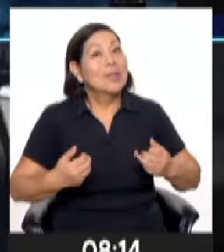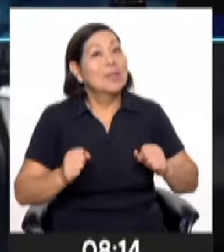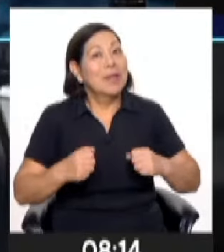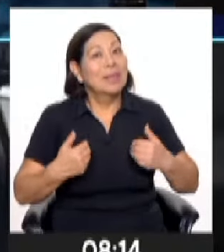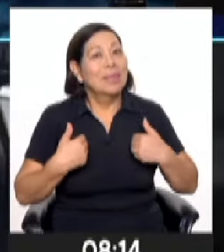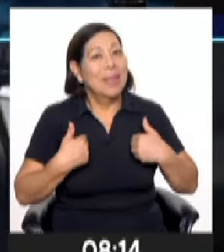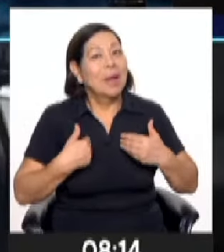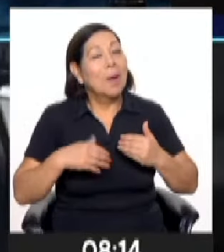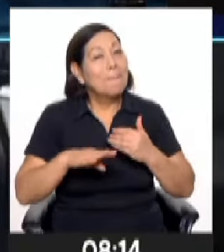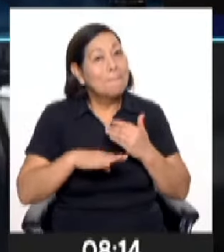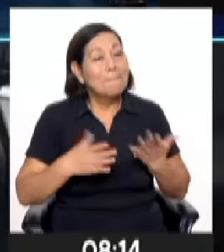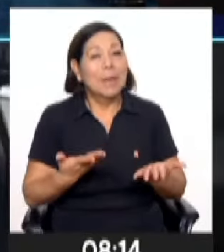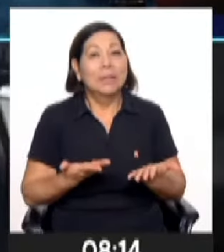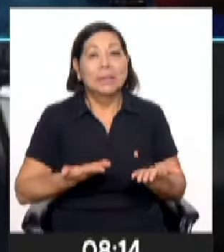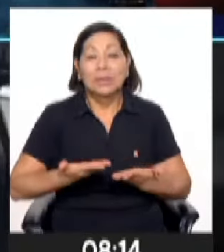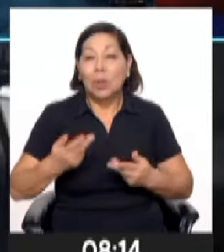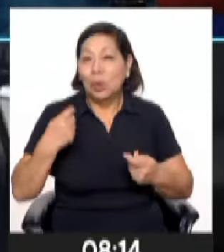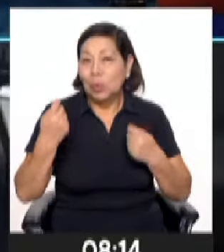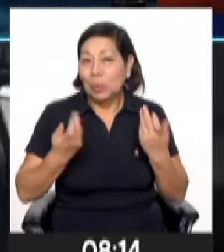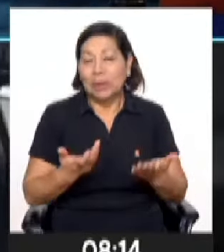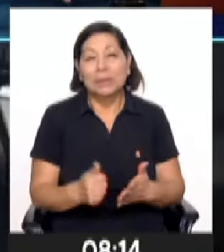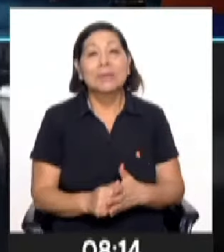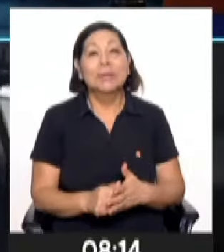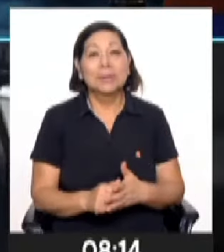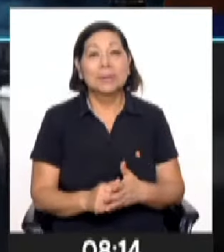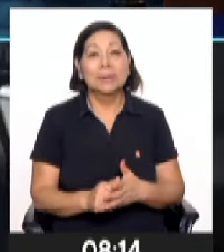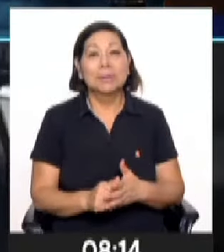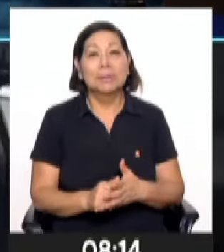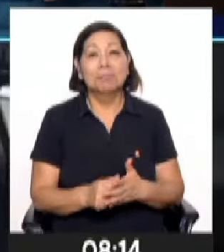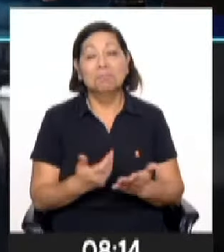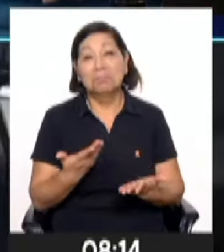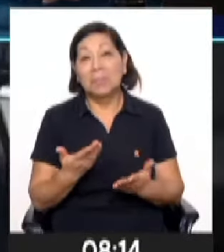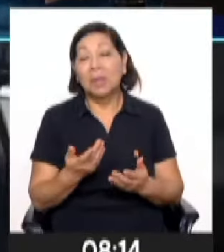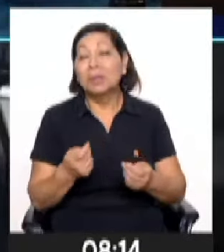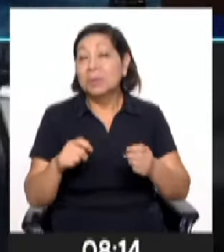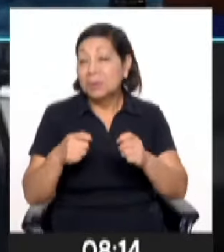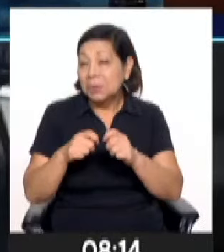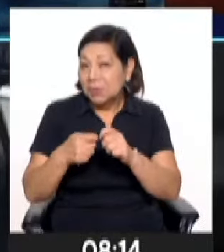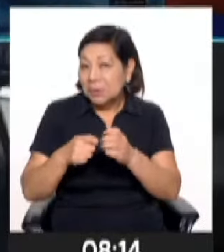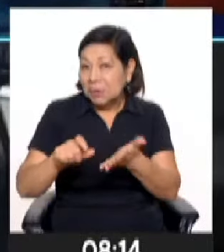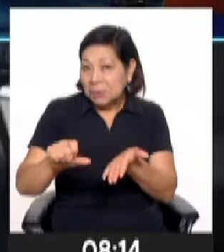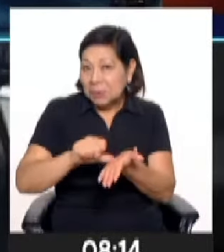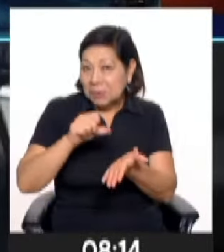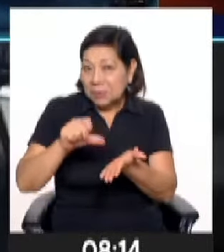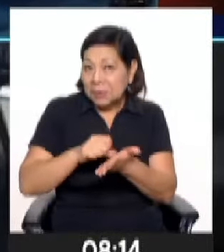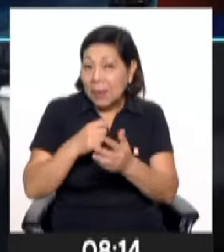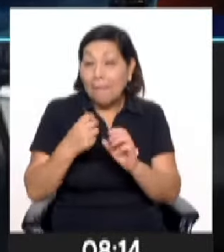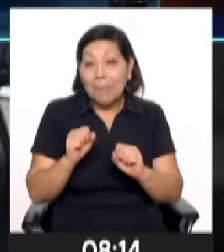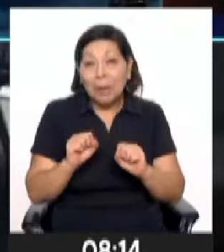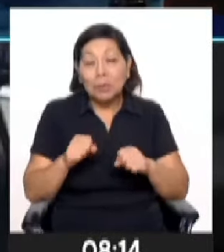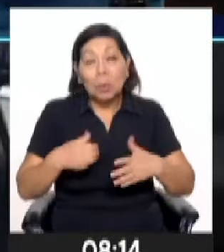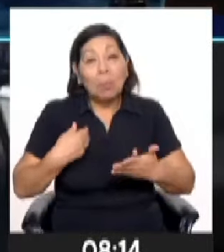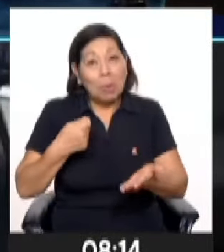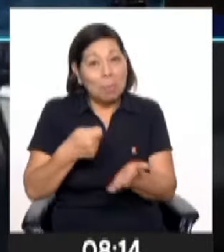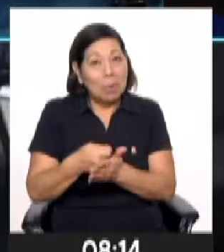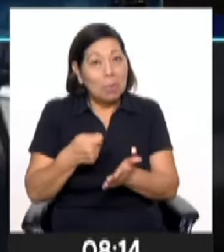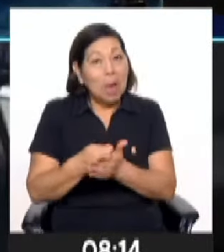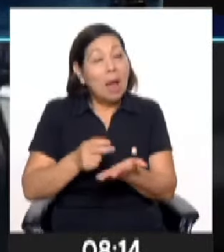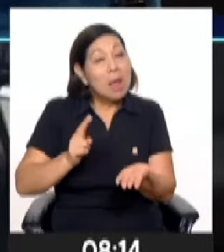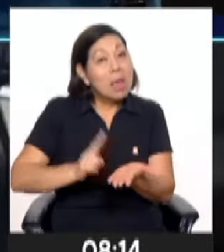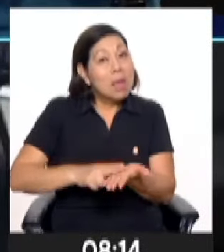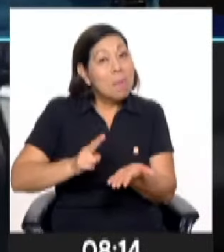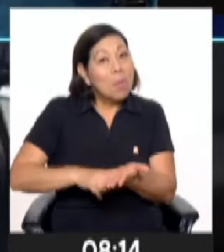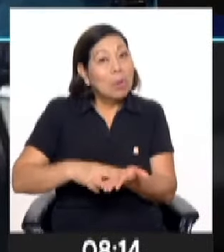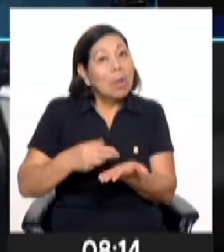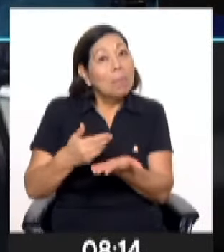tengo, básicamente de servicios turísticos y de artesanos, entre otras cosas más, para poder pagar menos impuesto a la